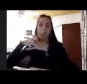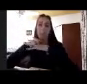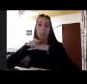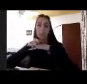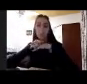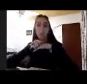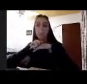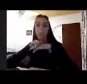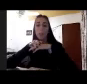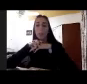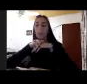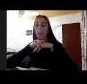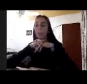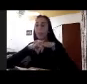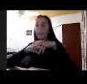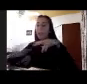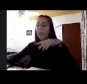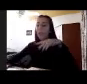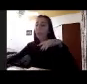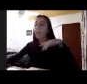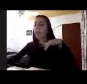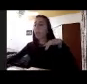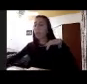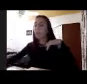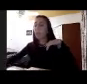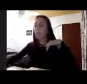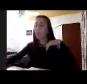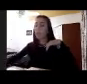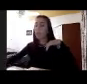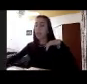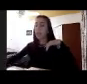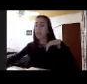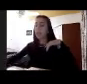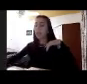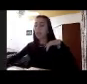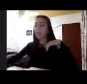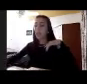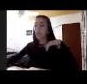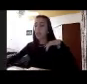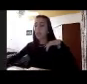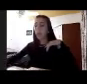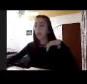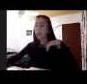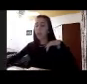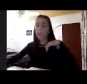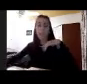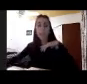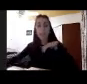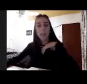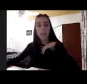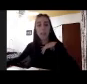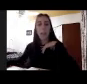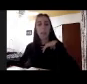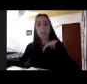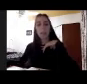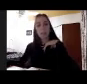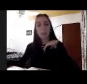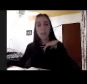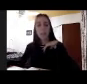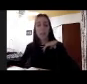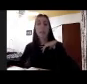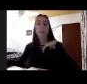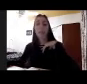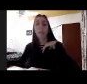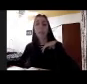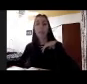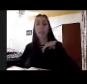de ese ámbito de estudio y trabajo. Entonces, quizás nos da una flexibilidad distinta, que la vivienda tenga